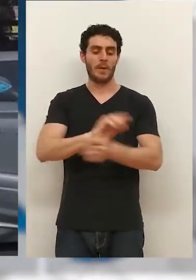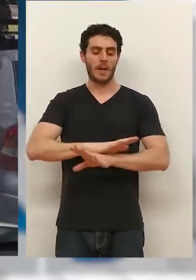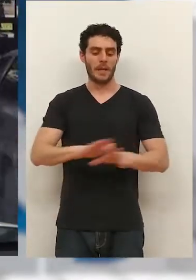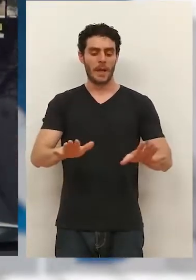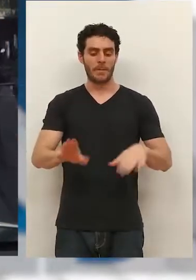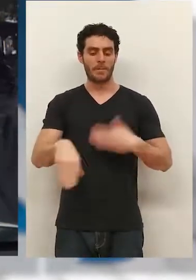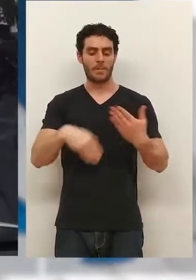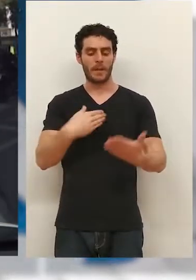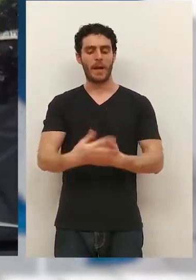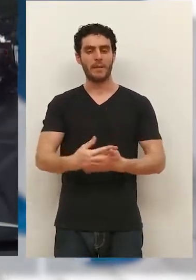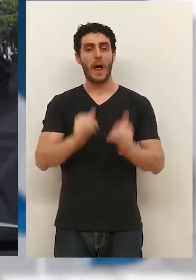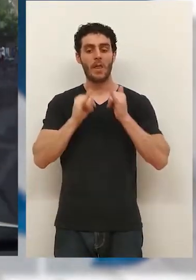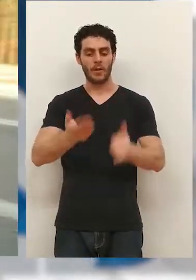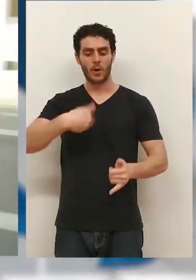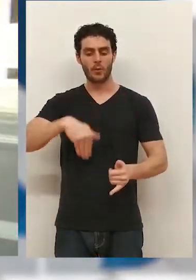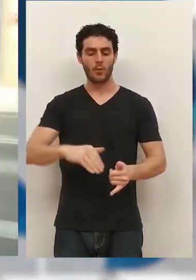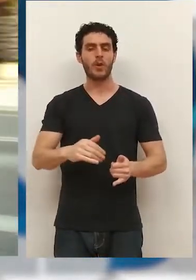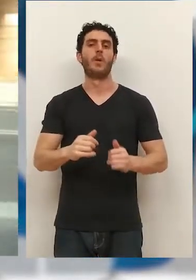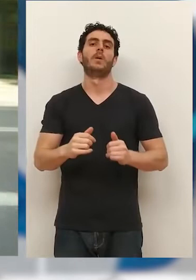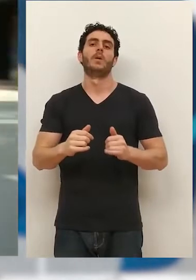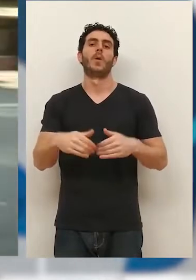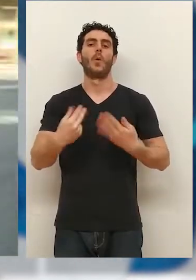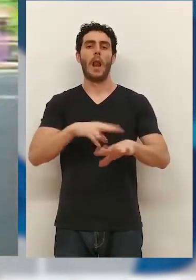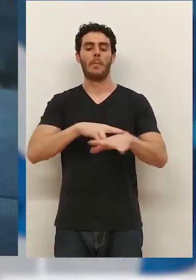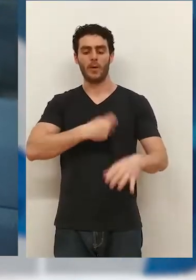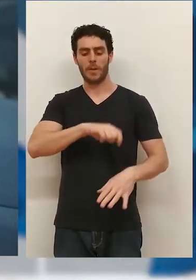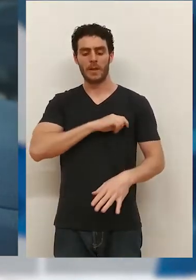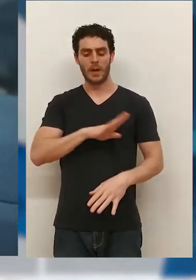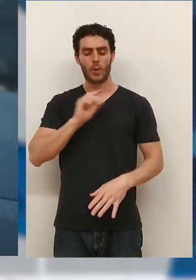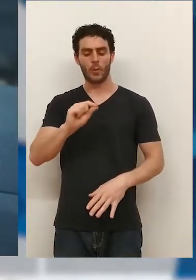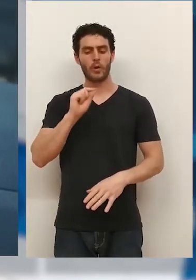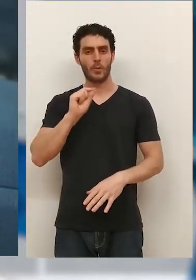Vara de Rey hasta llegar a nuestro destino, el Banco de España.